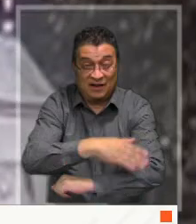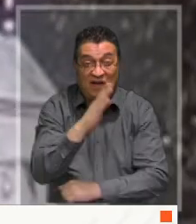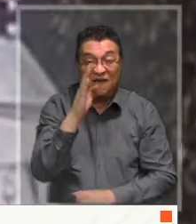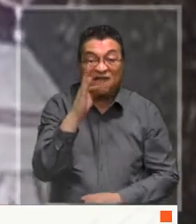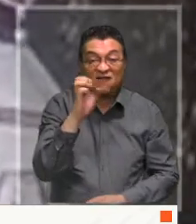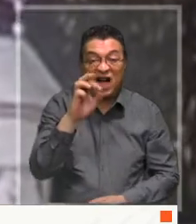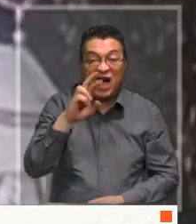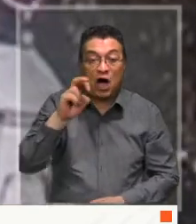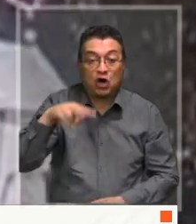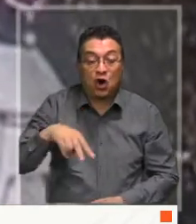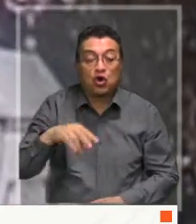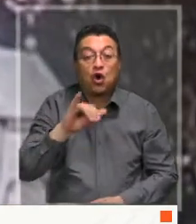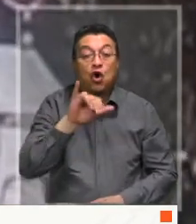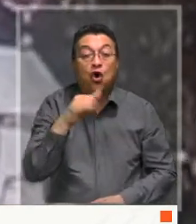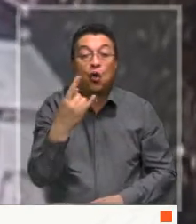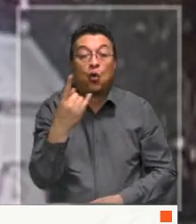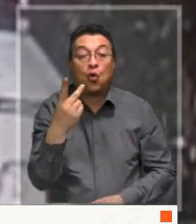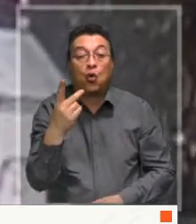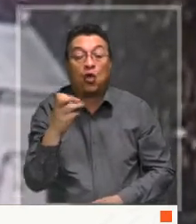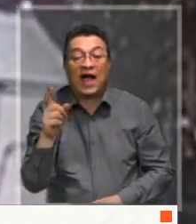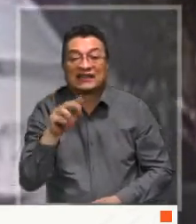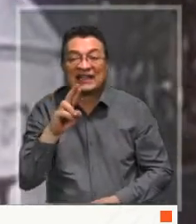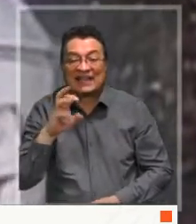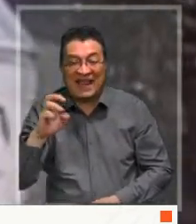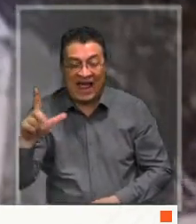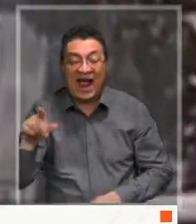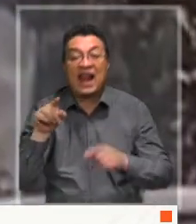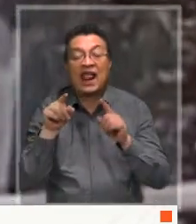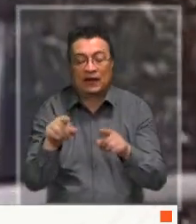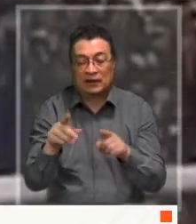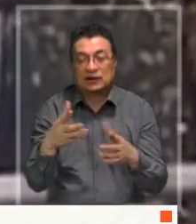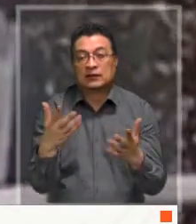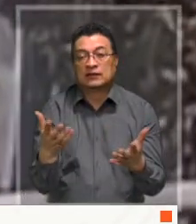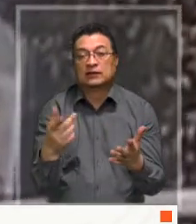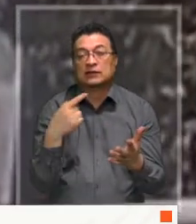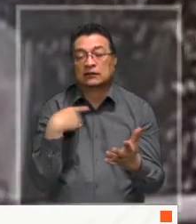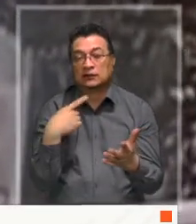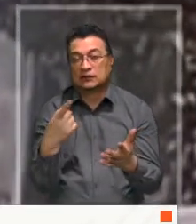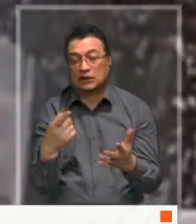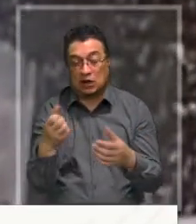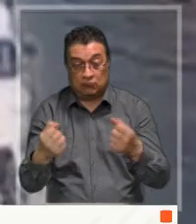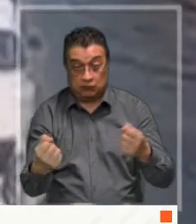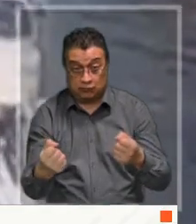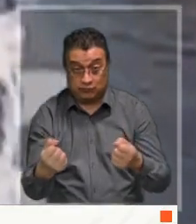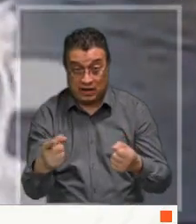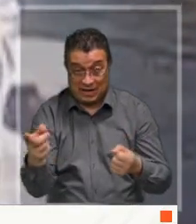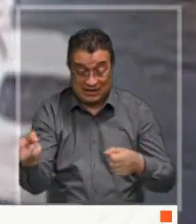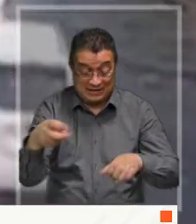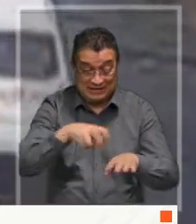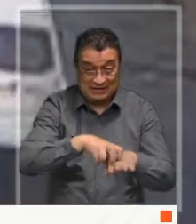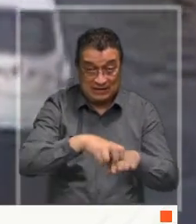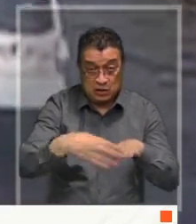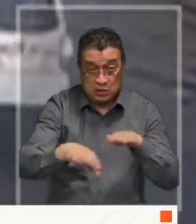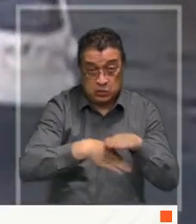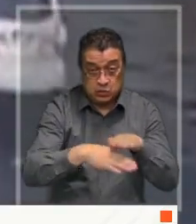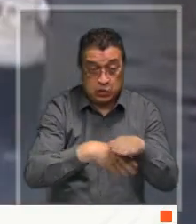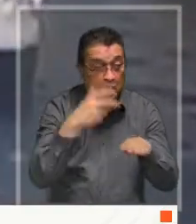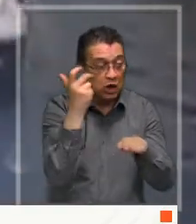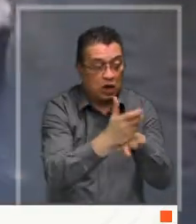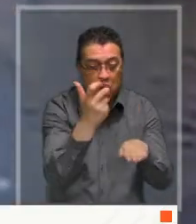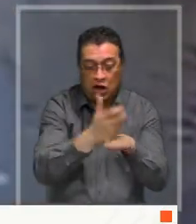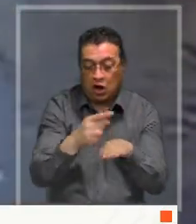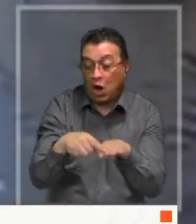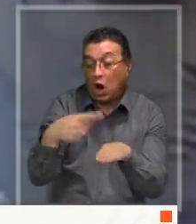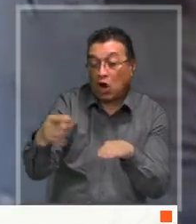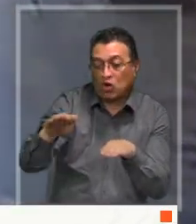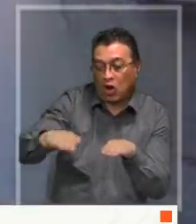en la comuna de Conchalí tras un llamado de vecinos, puesto que el conductor de esta camioneta estaba realizando robos a especies de